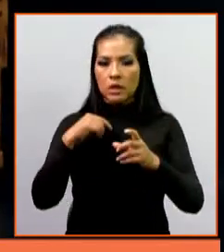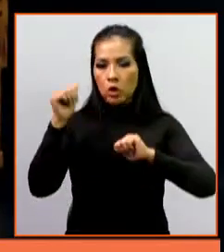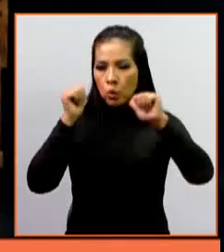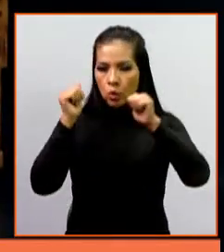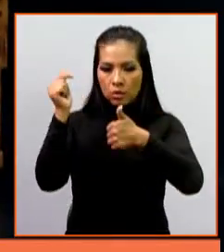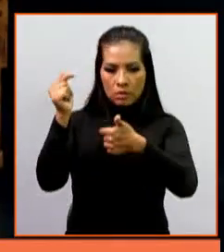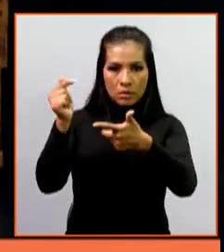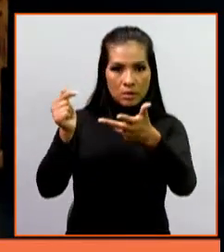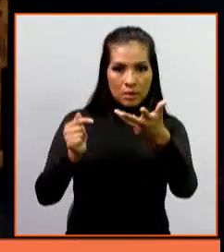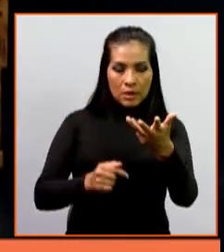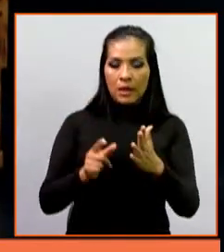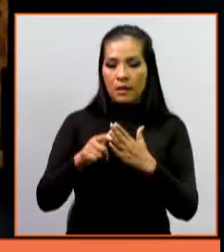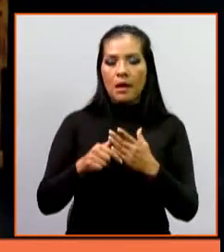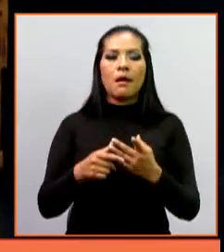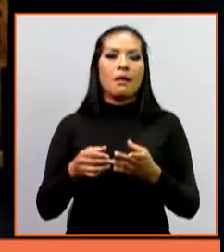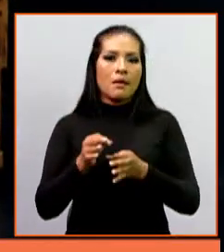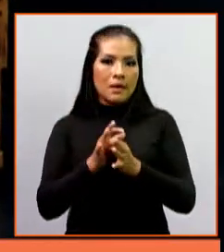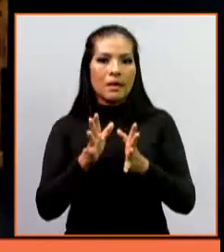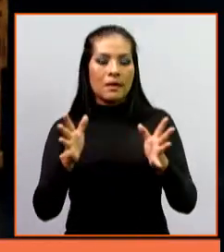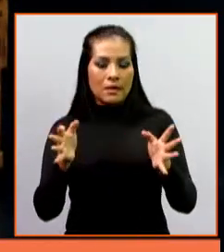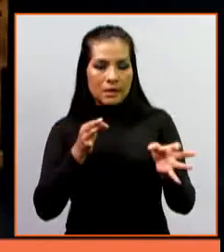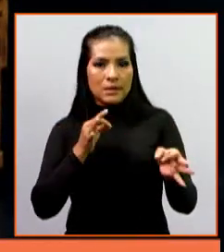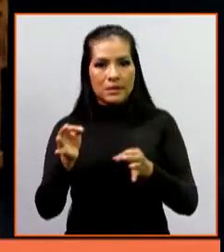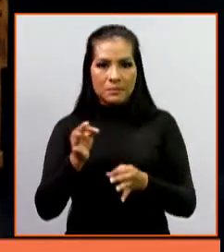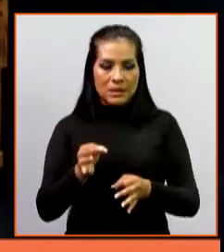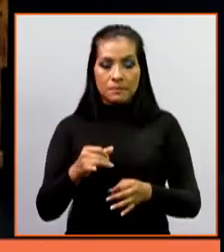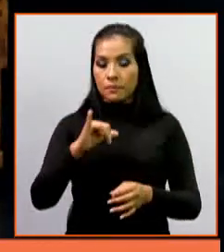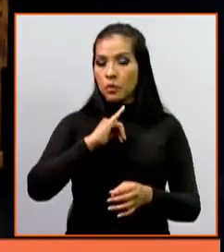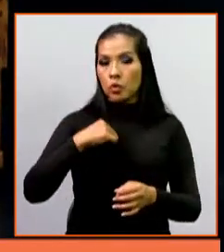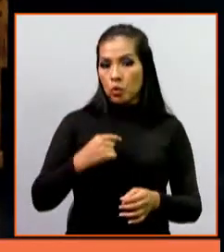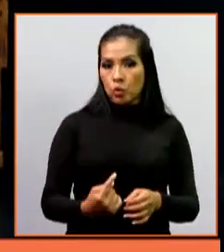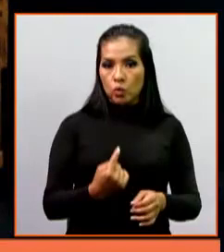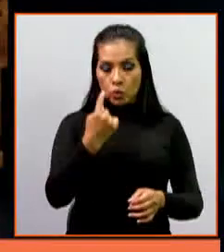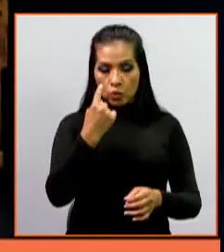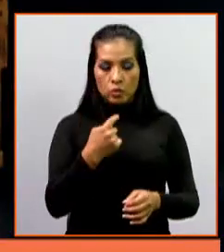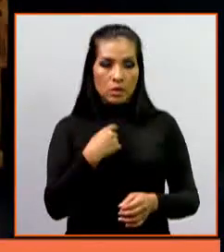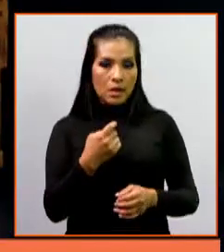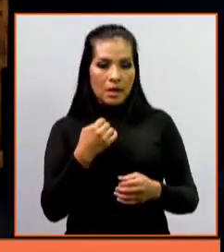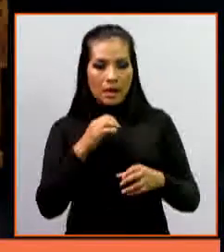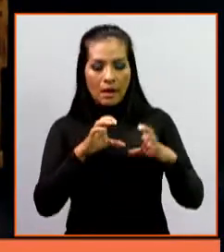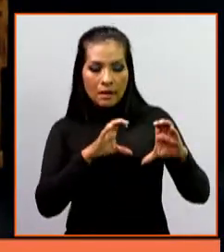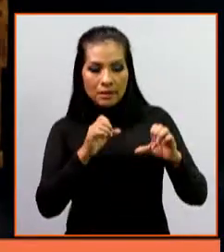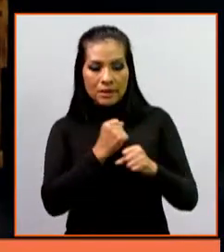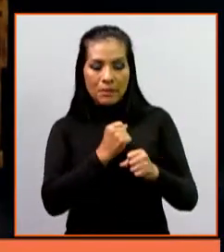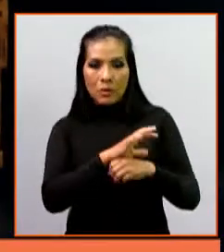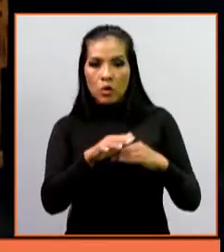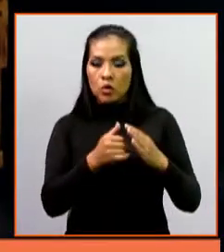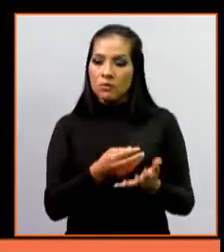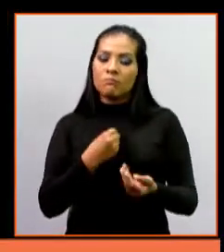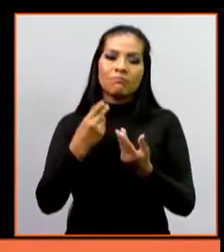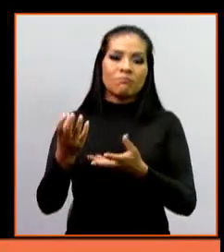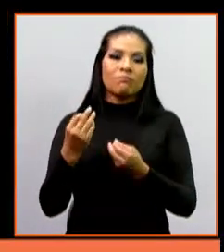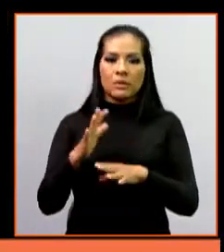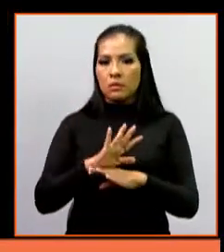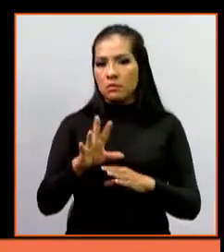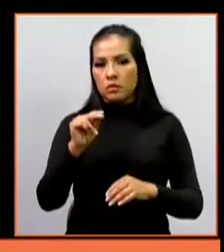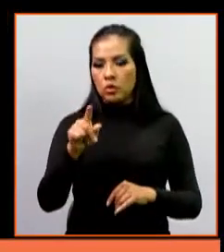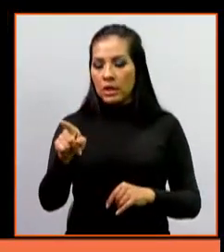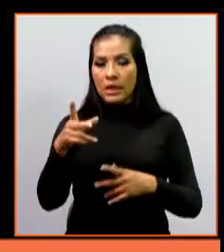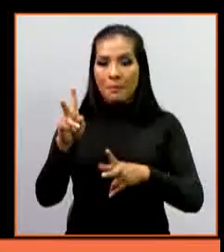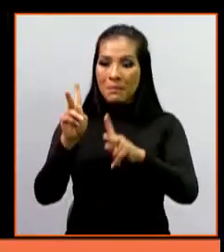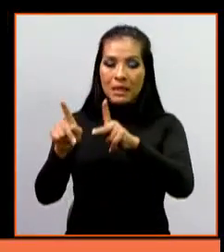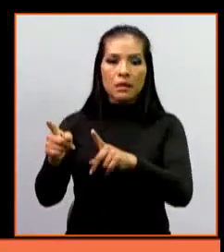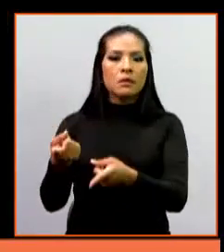en cuestión algo que no pasa mucho. Que no es solamente yo como artista te digo cómo hice esta magia, sino vos como espectador